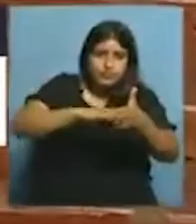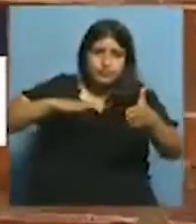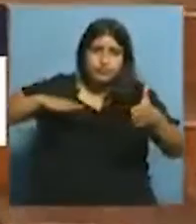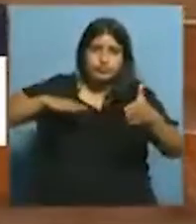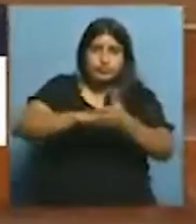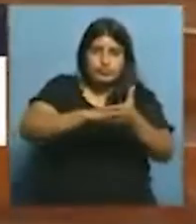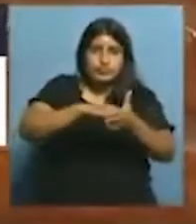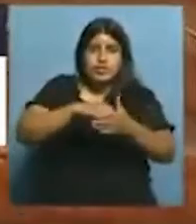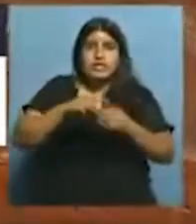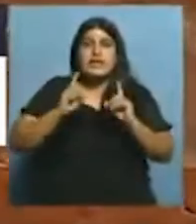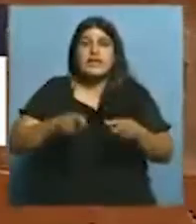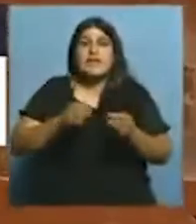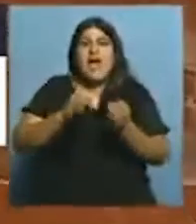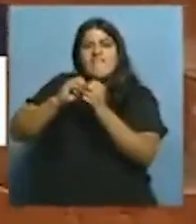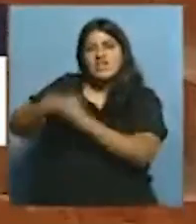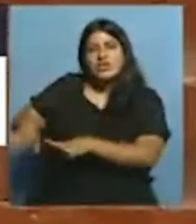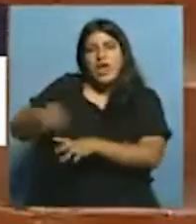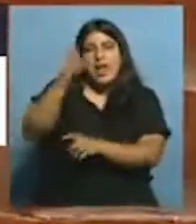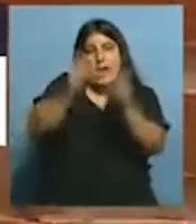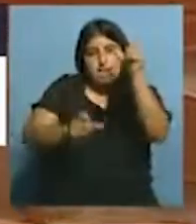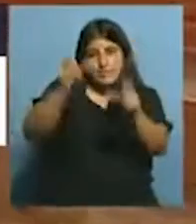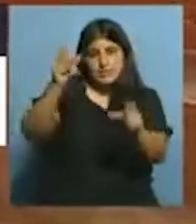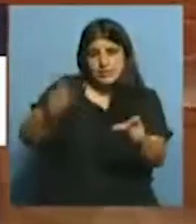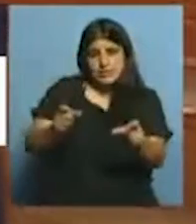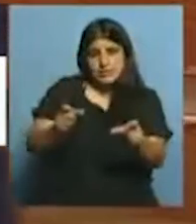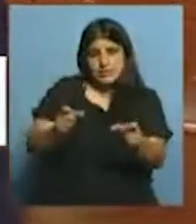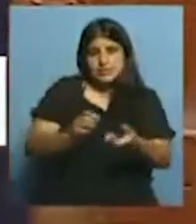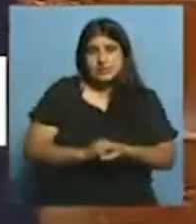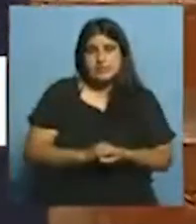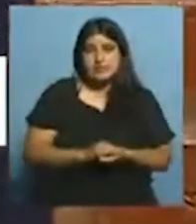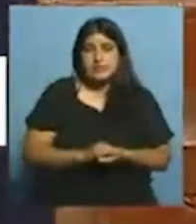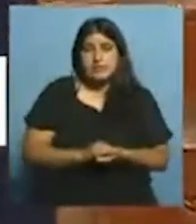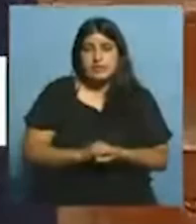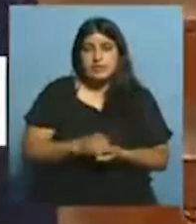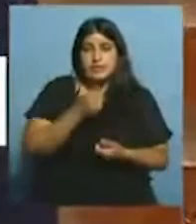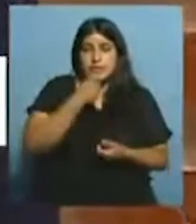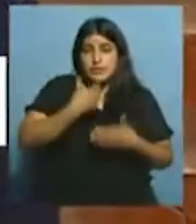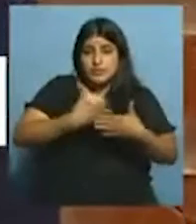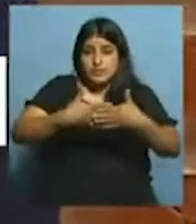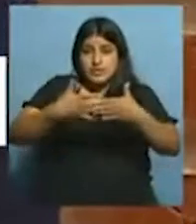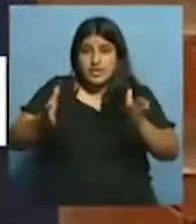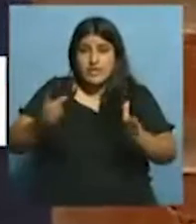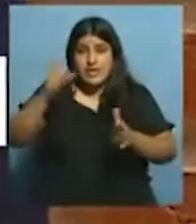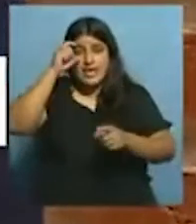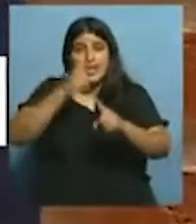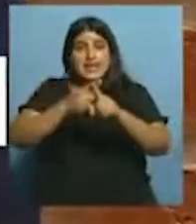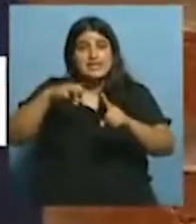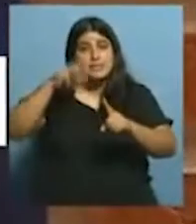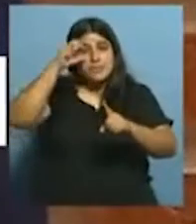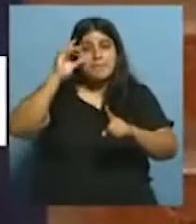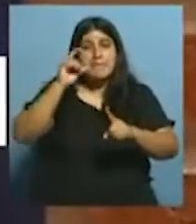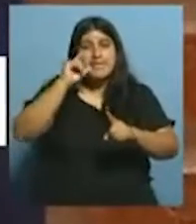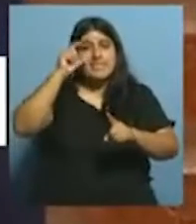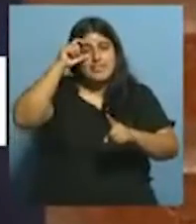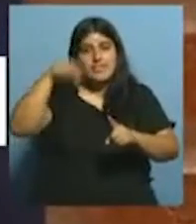dejar abandonada a las personas. Esto indudablemente, cuando se abre el expediente judicial,